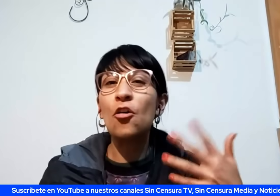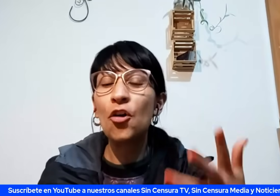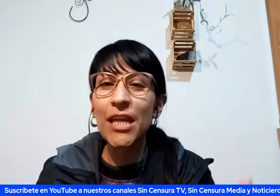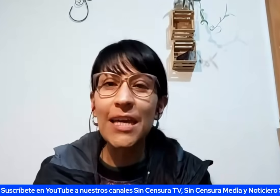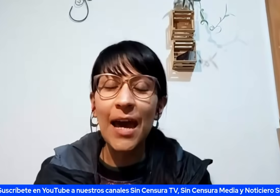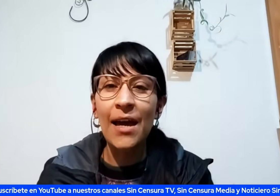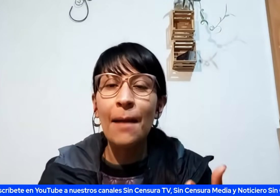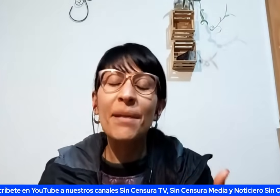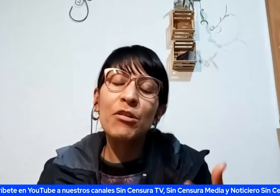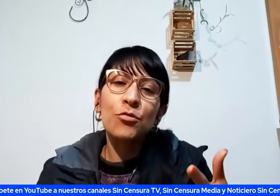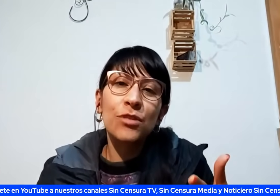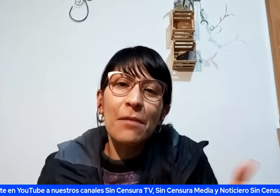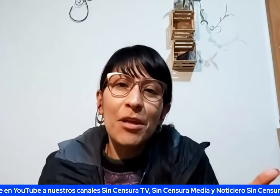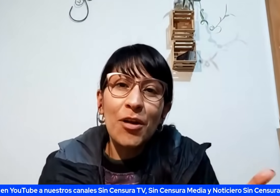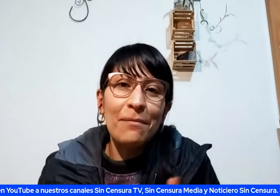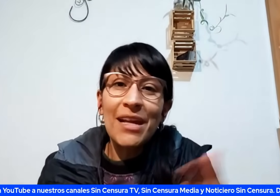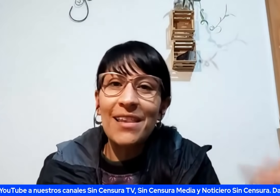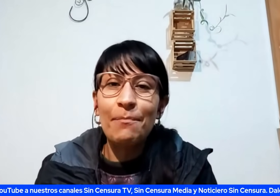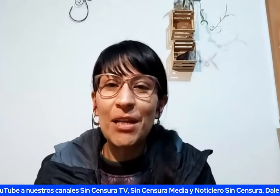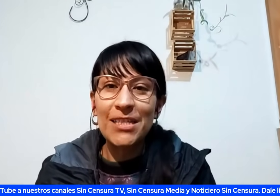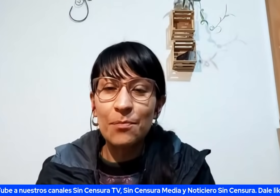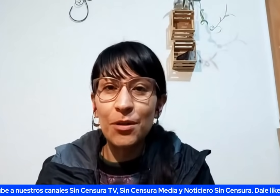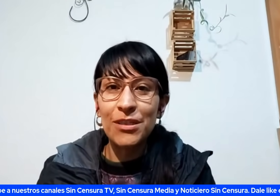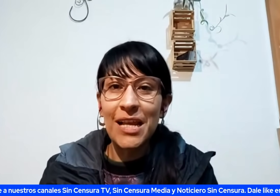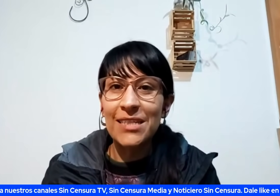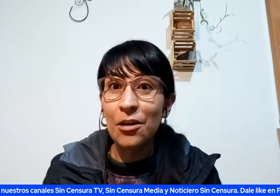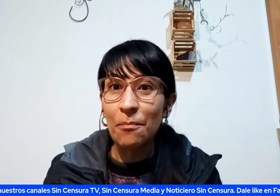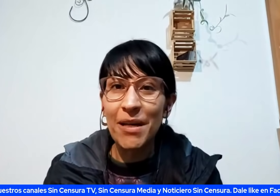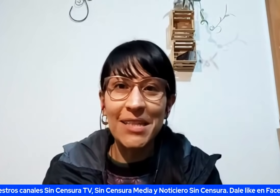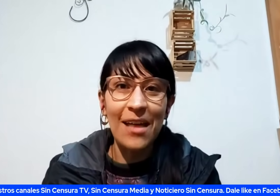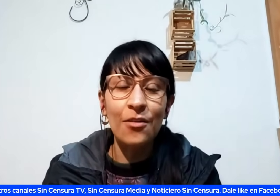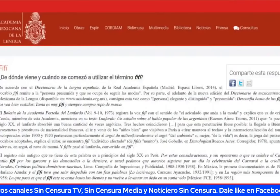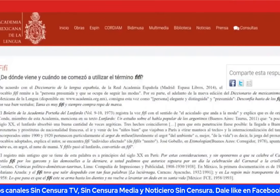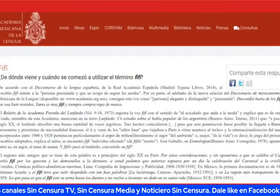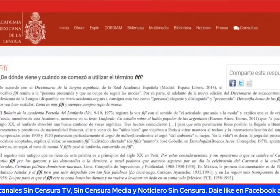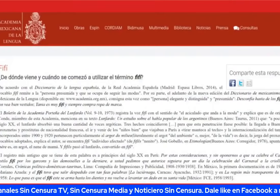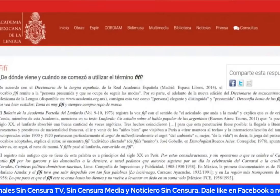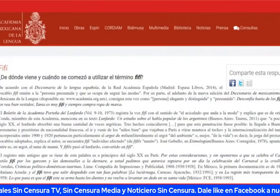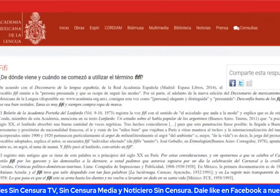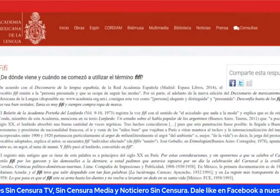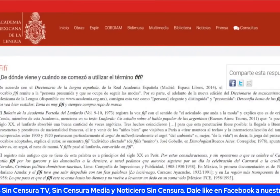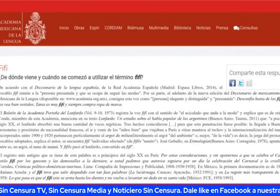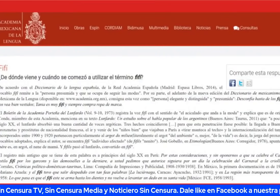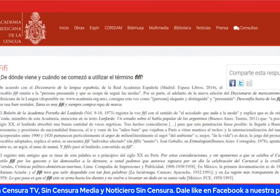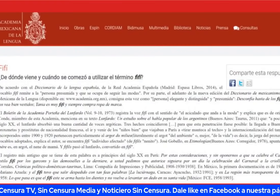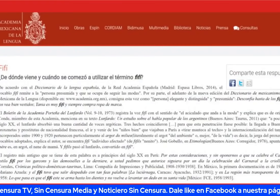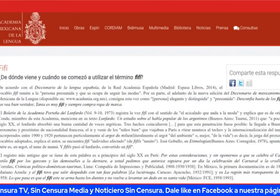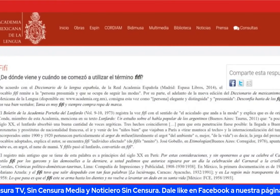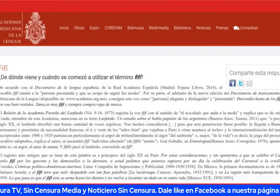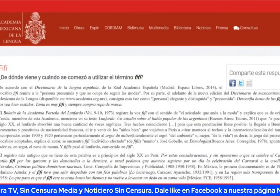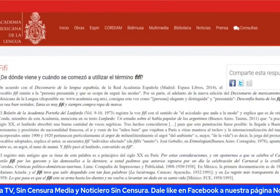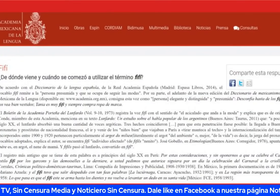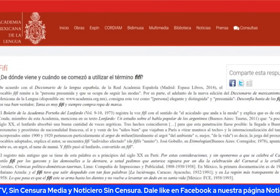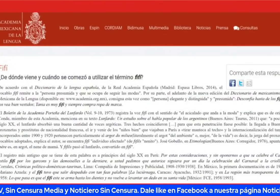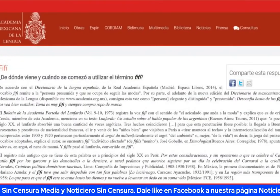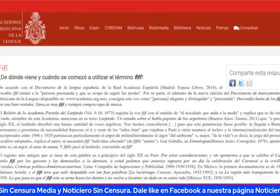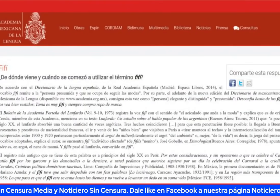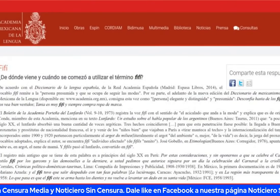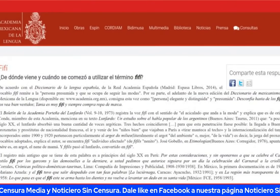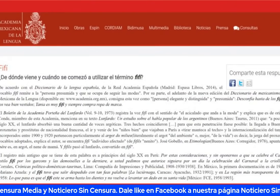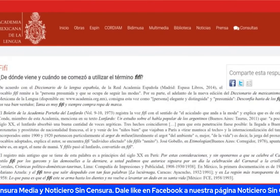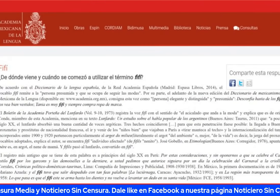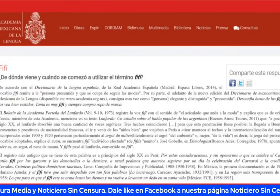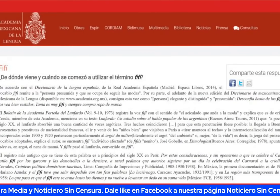como irónica, pero es un término que viene de principios del siglo pasado. Se utilizaba para denominar pues a un